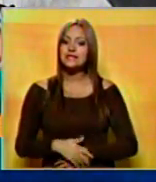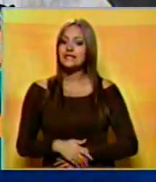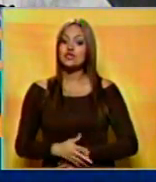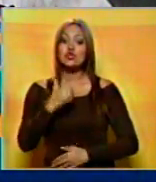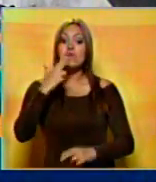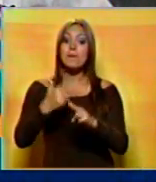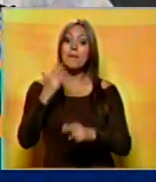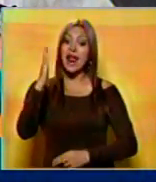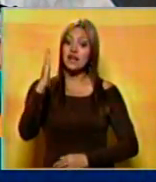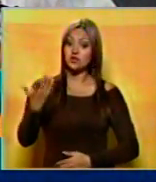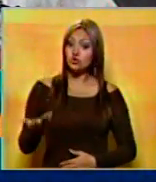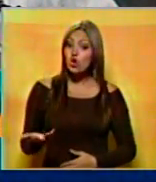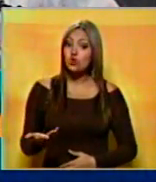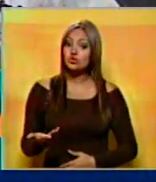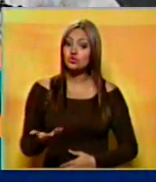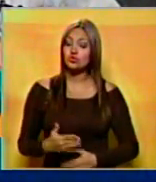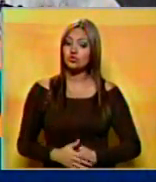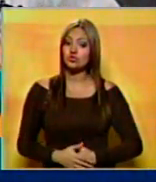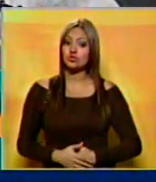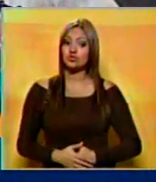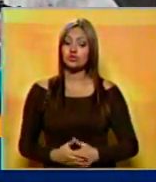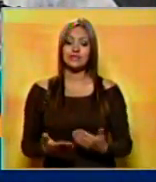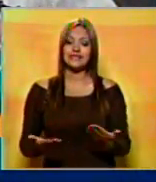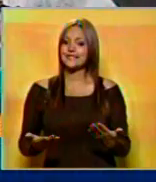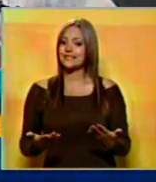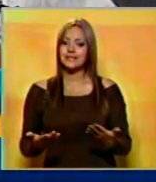muy peligroso en la